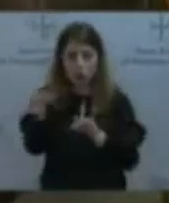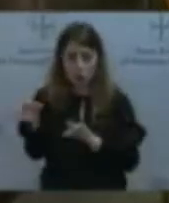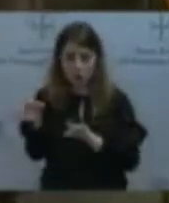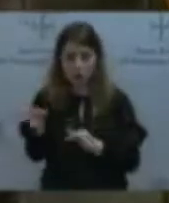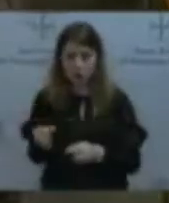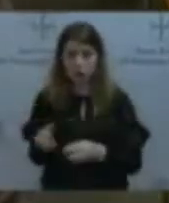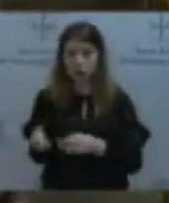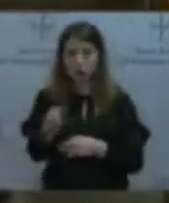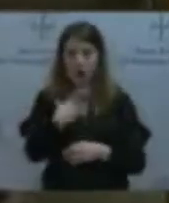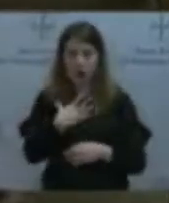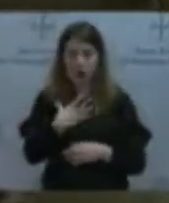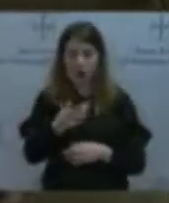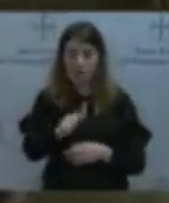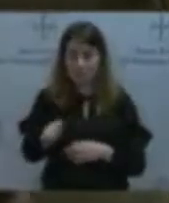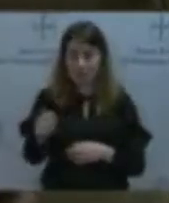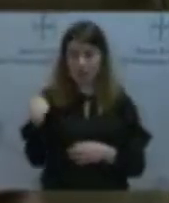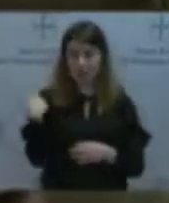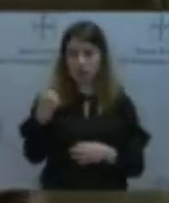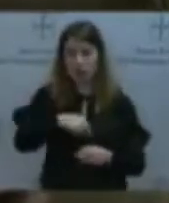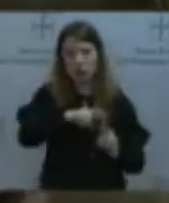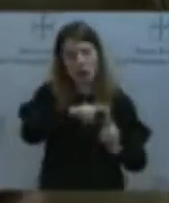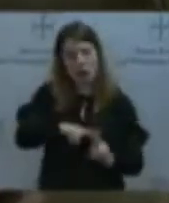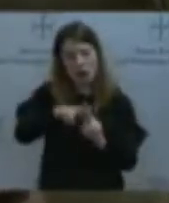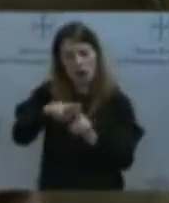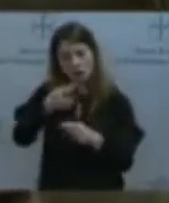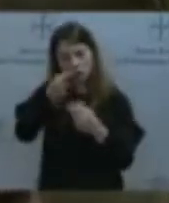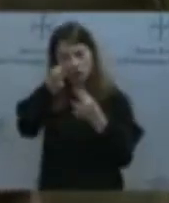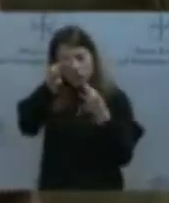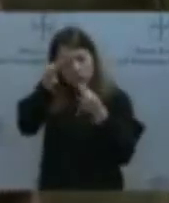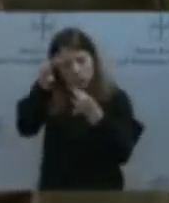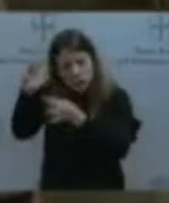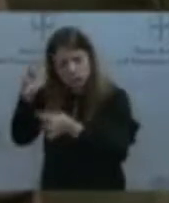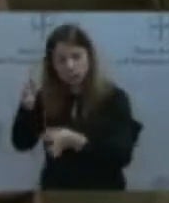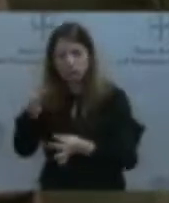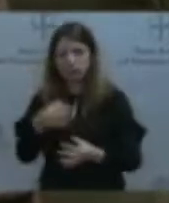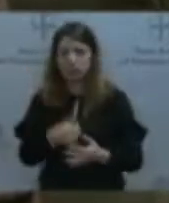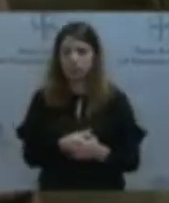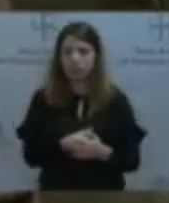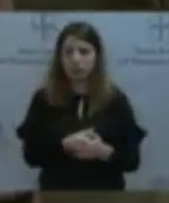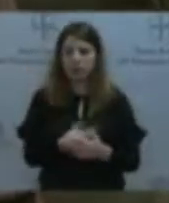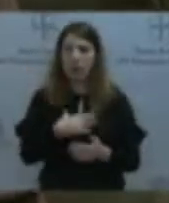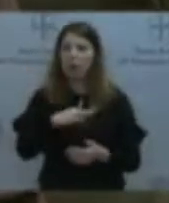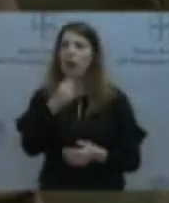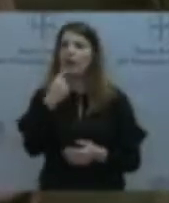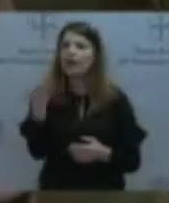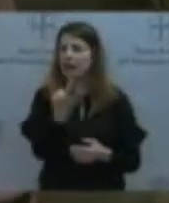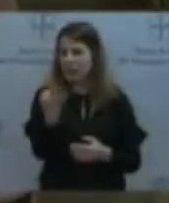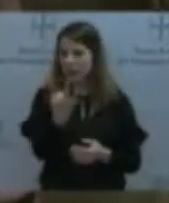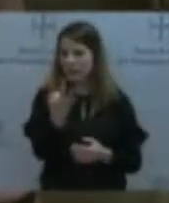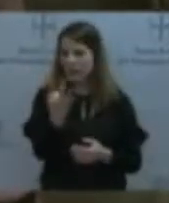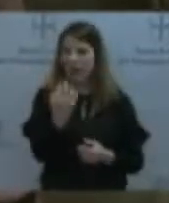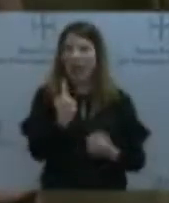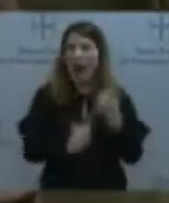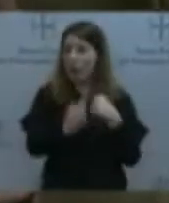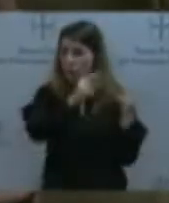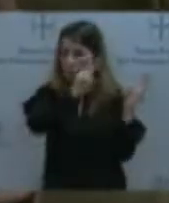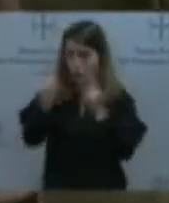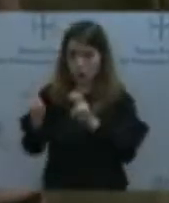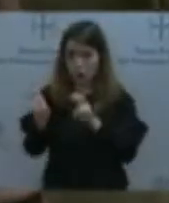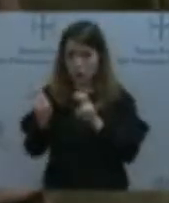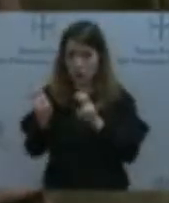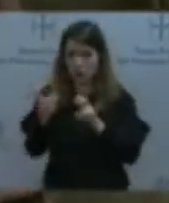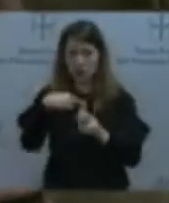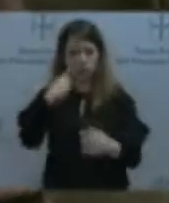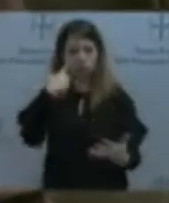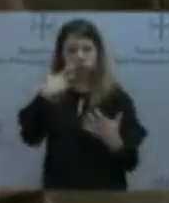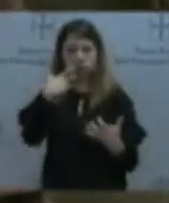analizando concienzudamente, le puedo decir que se desprenden algunas cuestiones que nos han llamado la atención y que nos inquietan porque podríamos